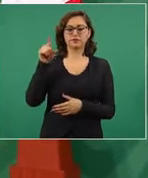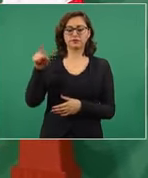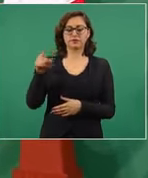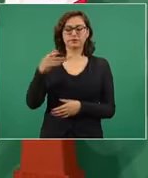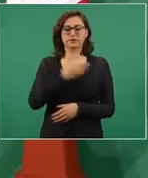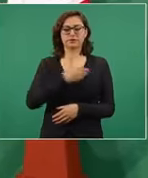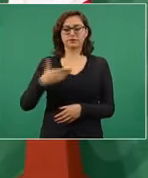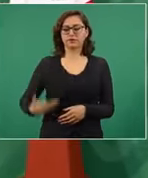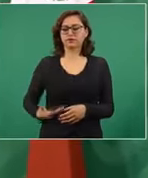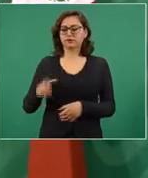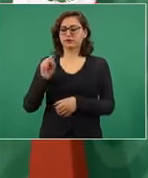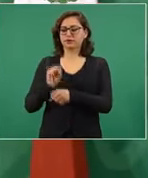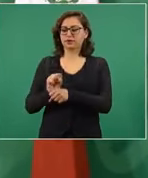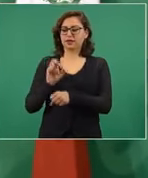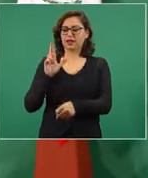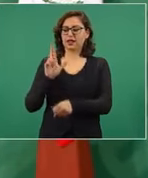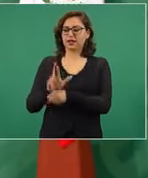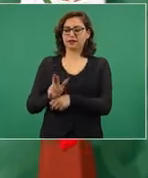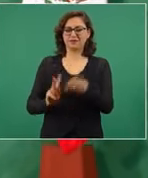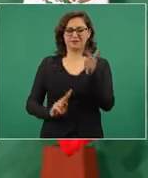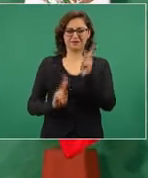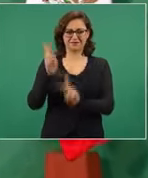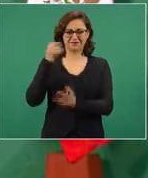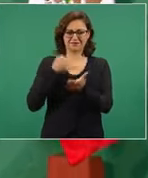Salvador ya crecieron.